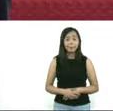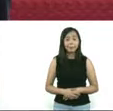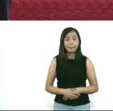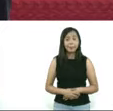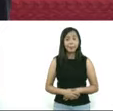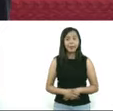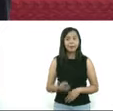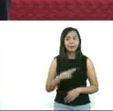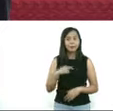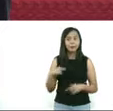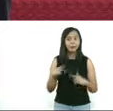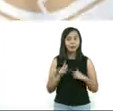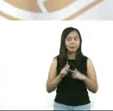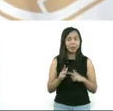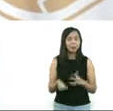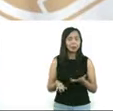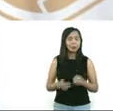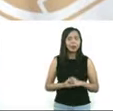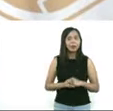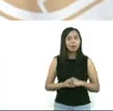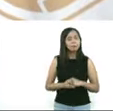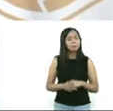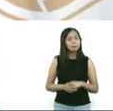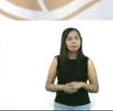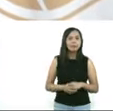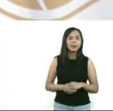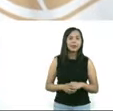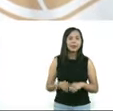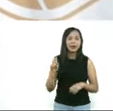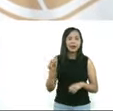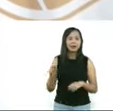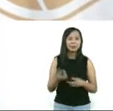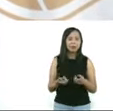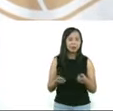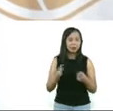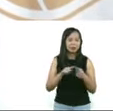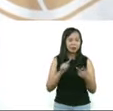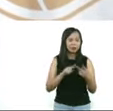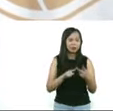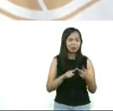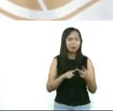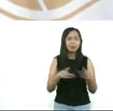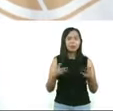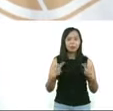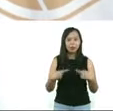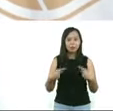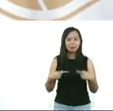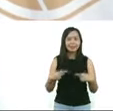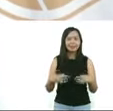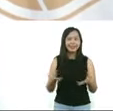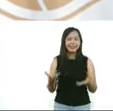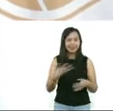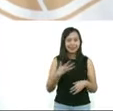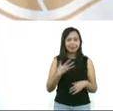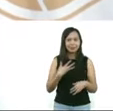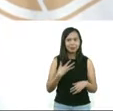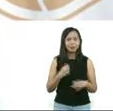Echándole para adelante. Pues esas son las dos posiciones que se pueden ver en las